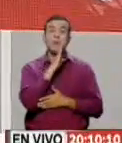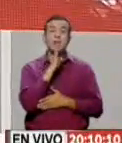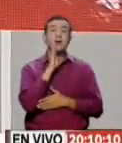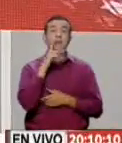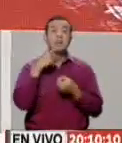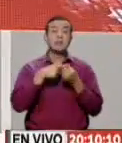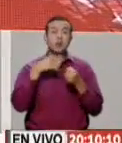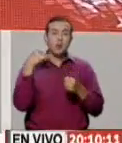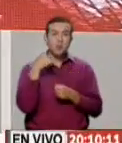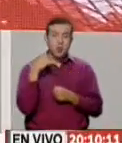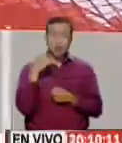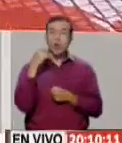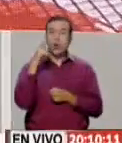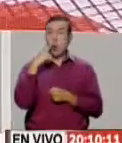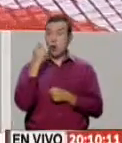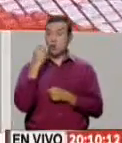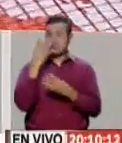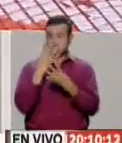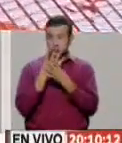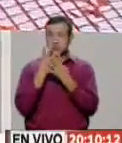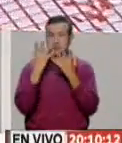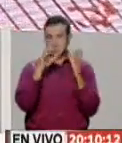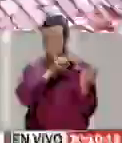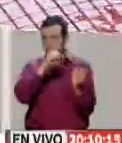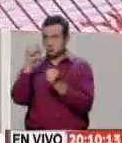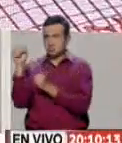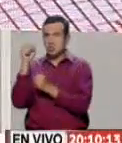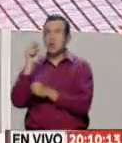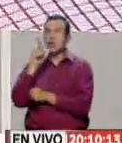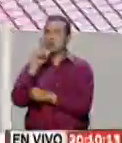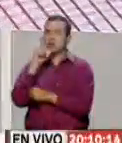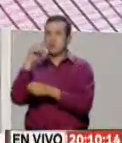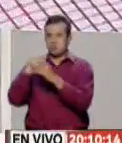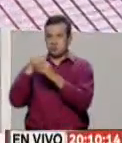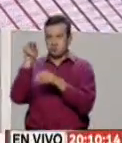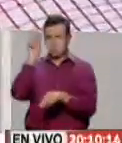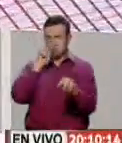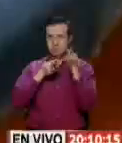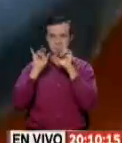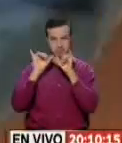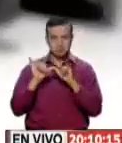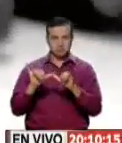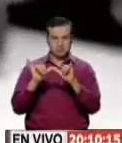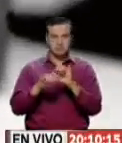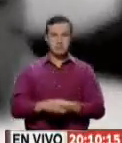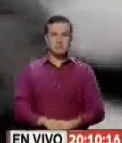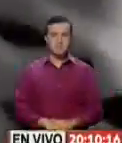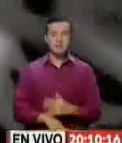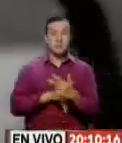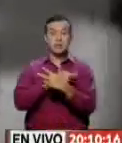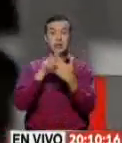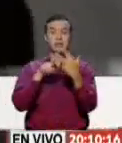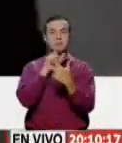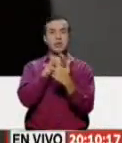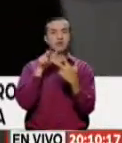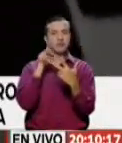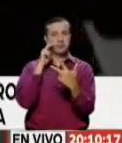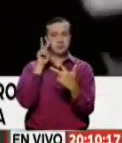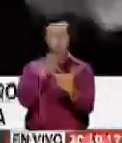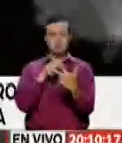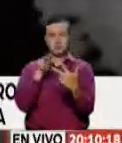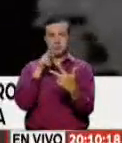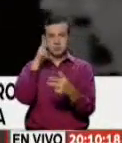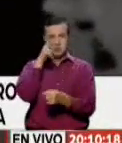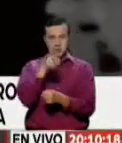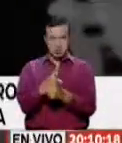fueron trasladados a la cárcel de La Tacunga por seguridad y permanecen monitoreados. Los 3 sujetos están monitoreados a través